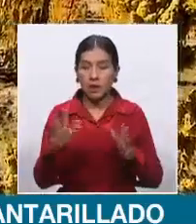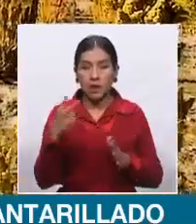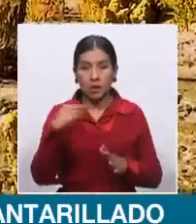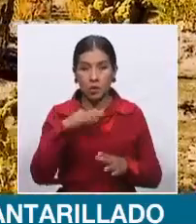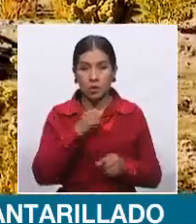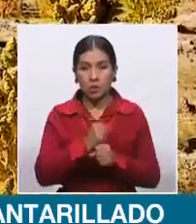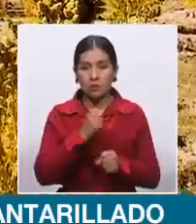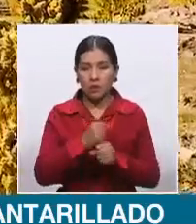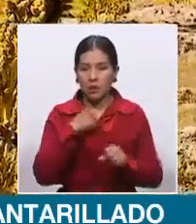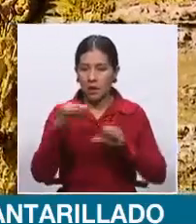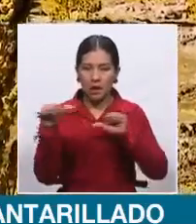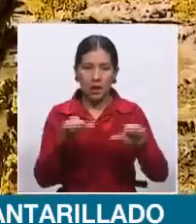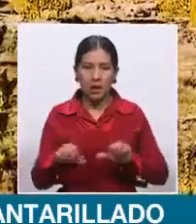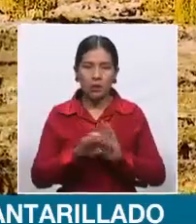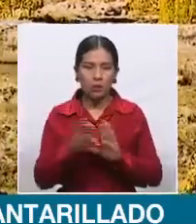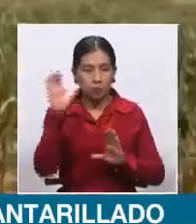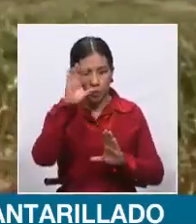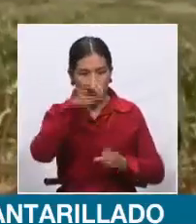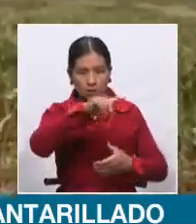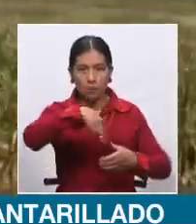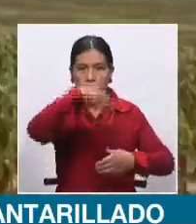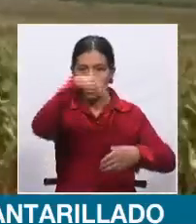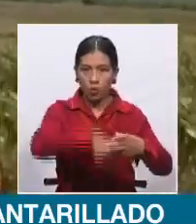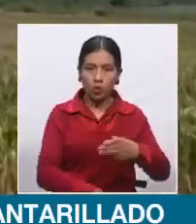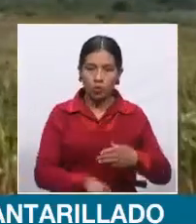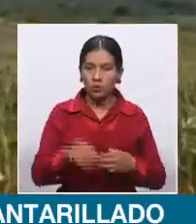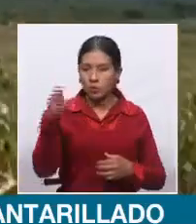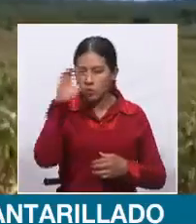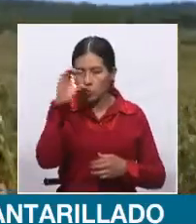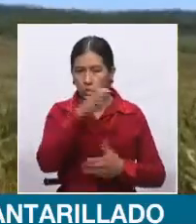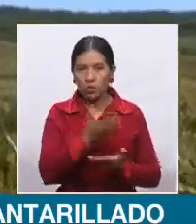como operaciones de pozos, rehabilitación de pozos, ¿no?